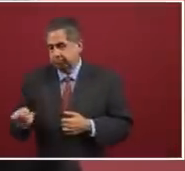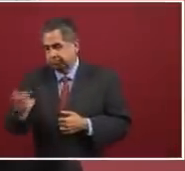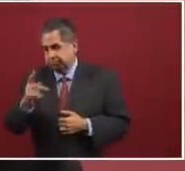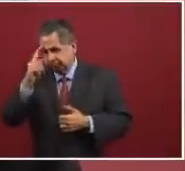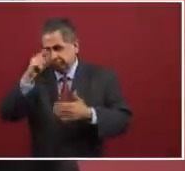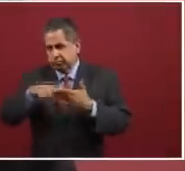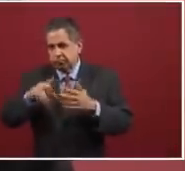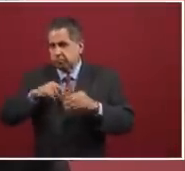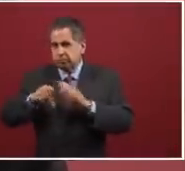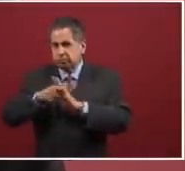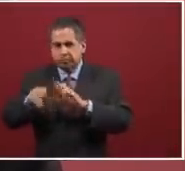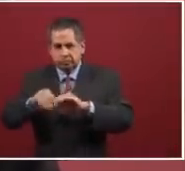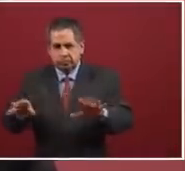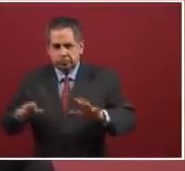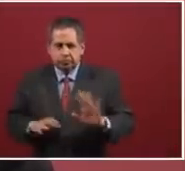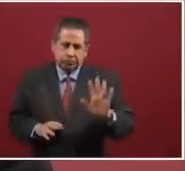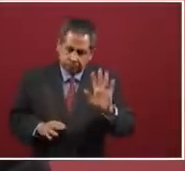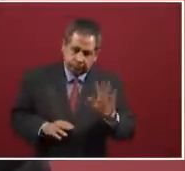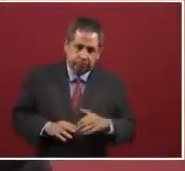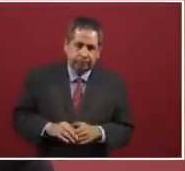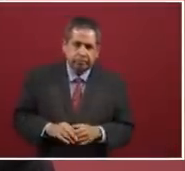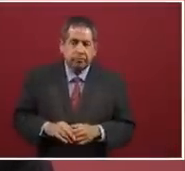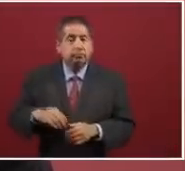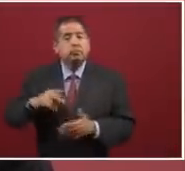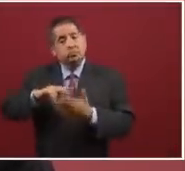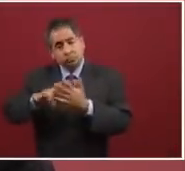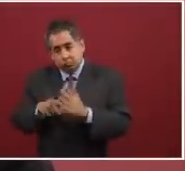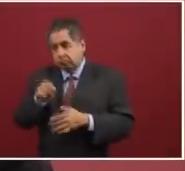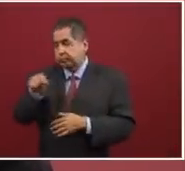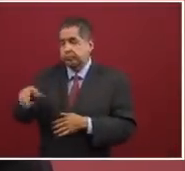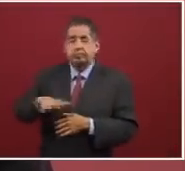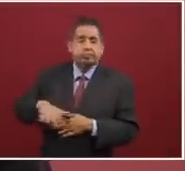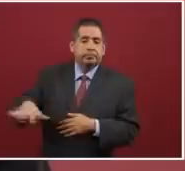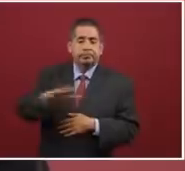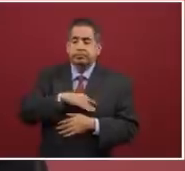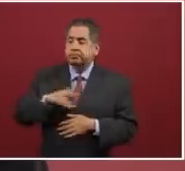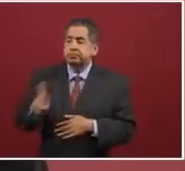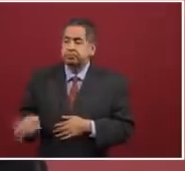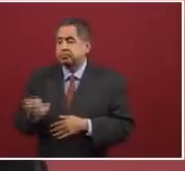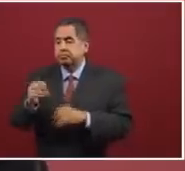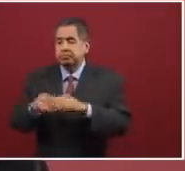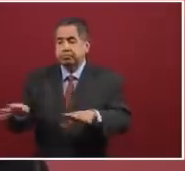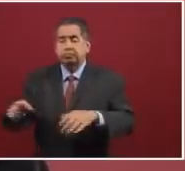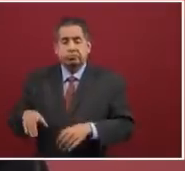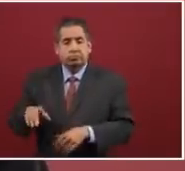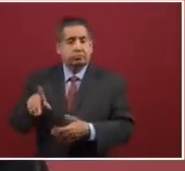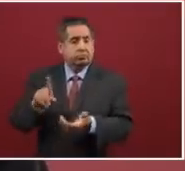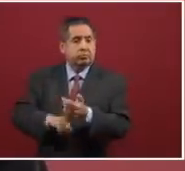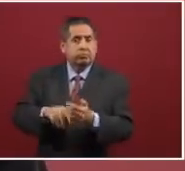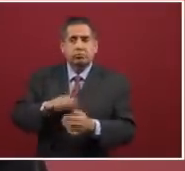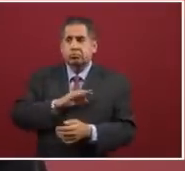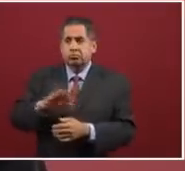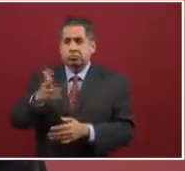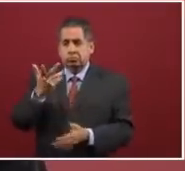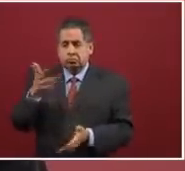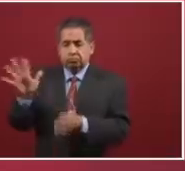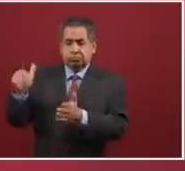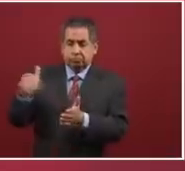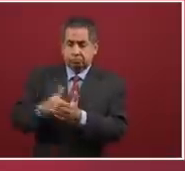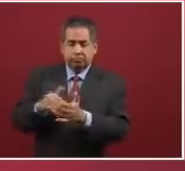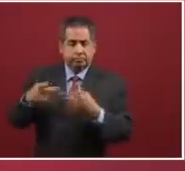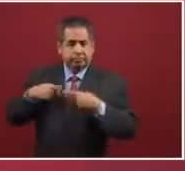no, sí salió. Vuelvo a preguntar, y habían como 10,000